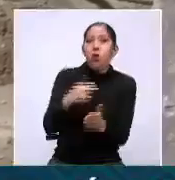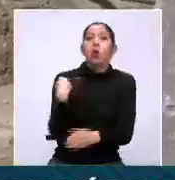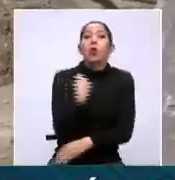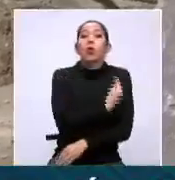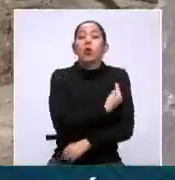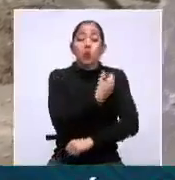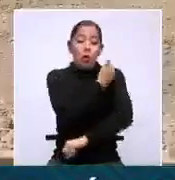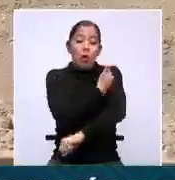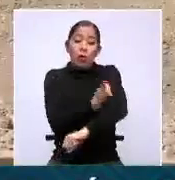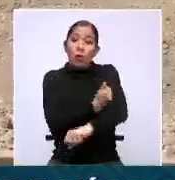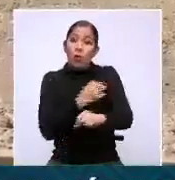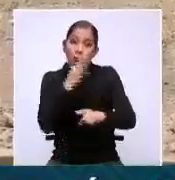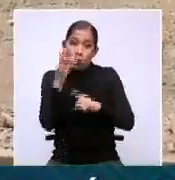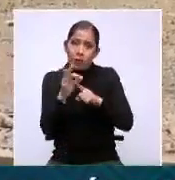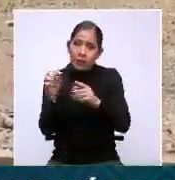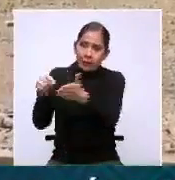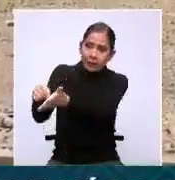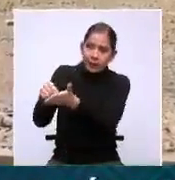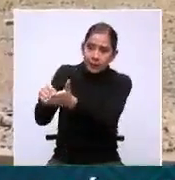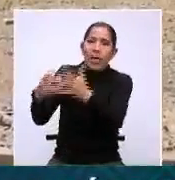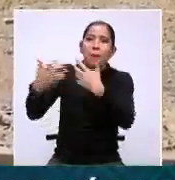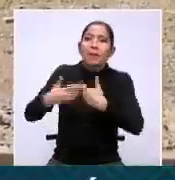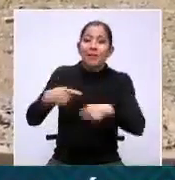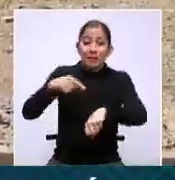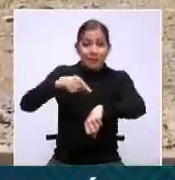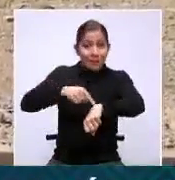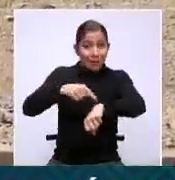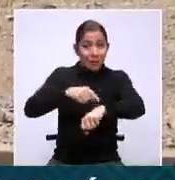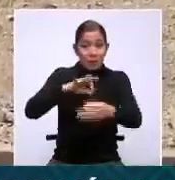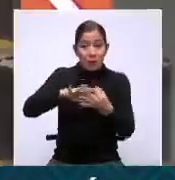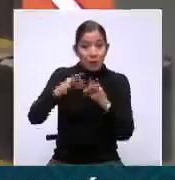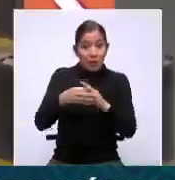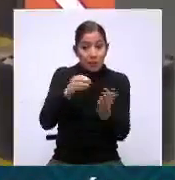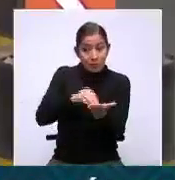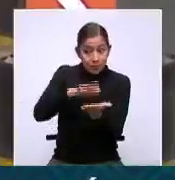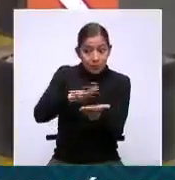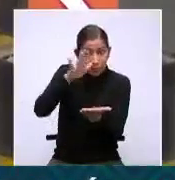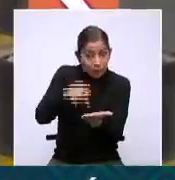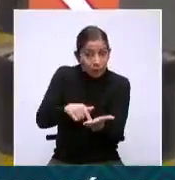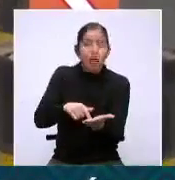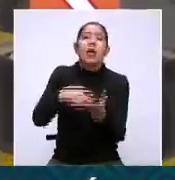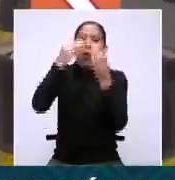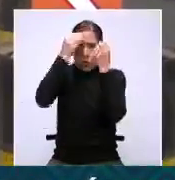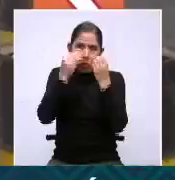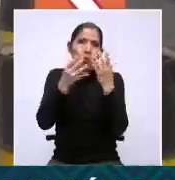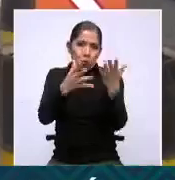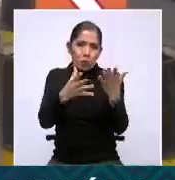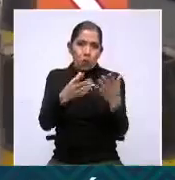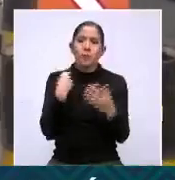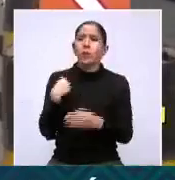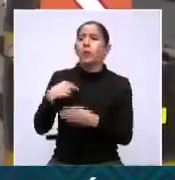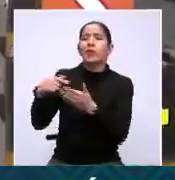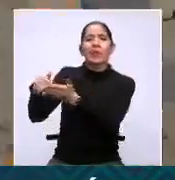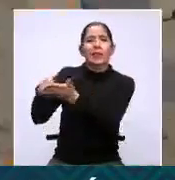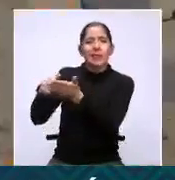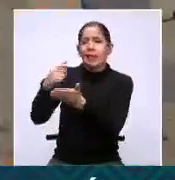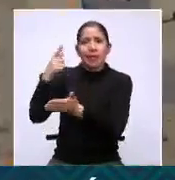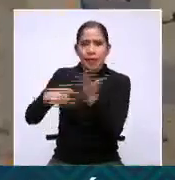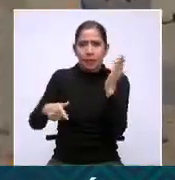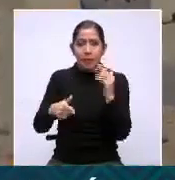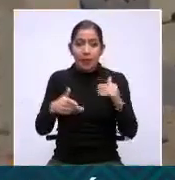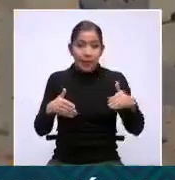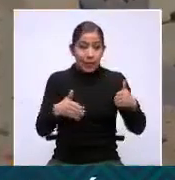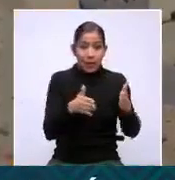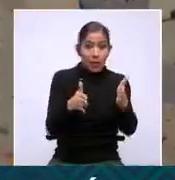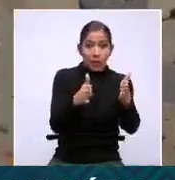que exigir que cumpla la empresa que está construyendo. Estamos pidiendo a la empresa de que arregle los desvíos que